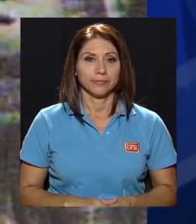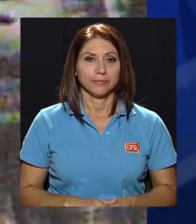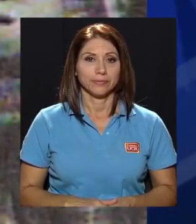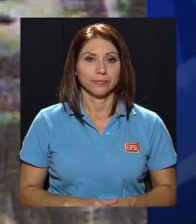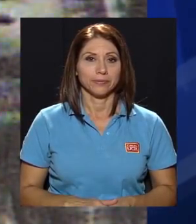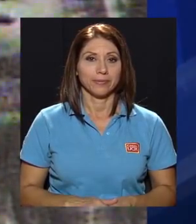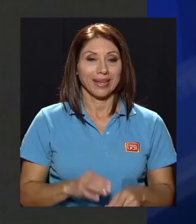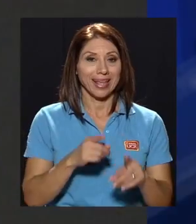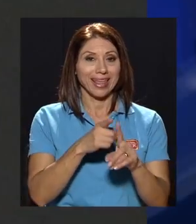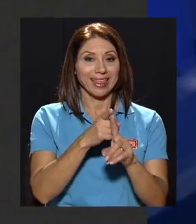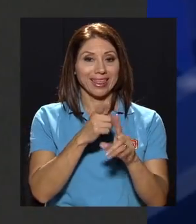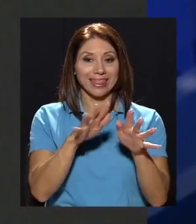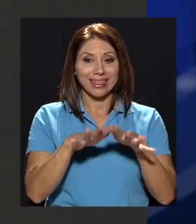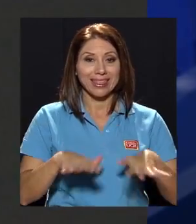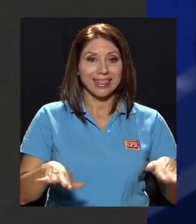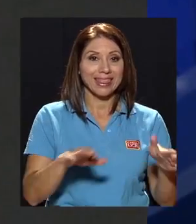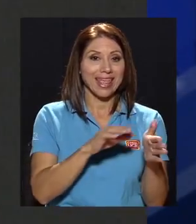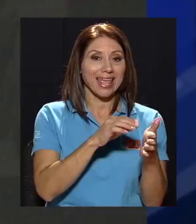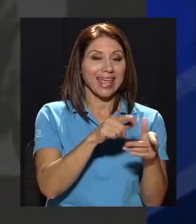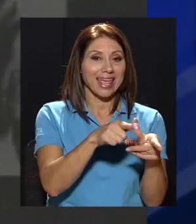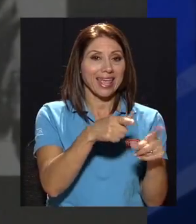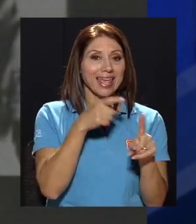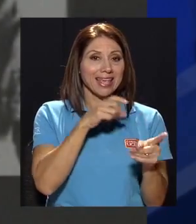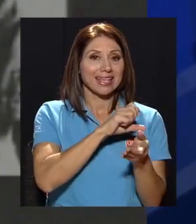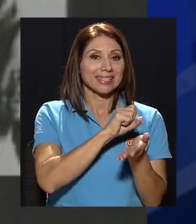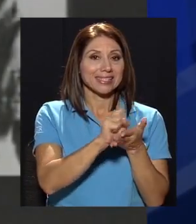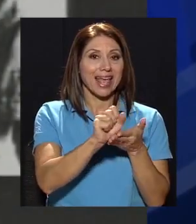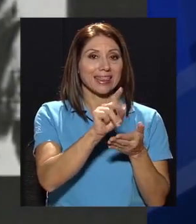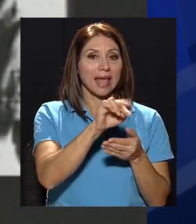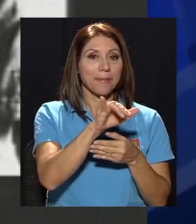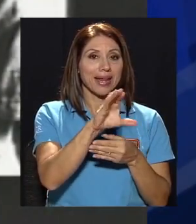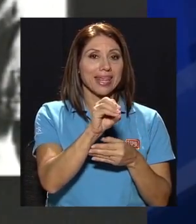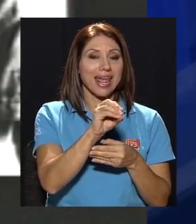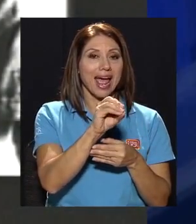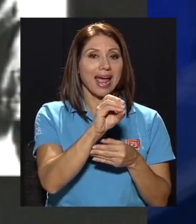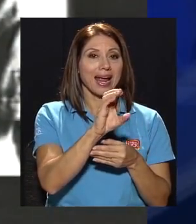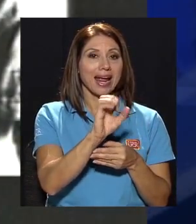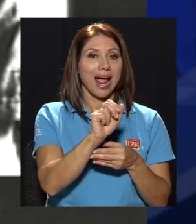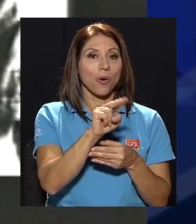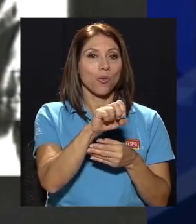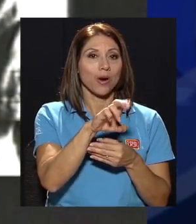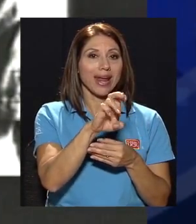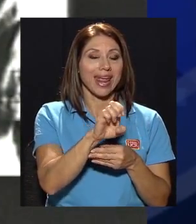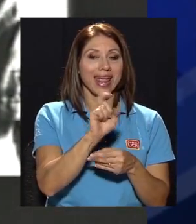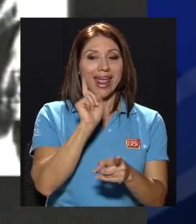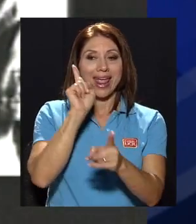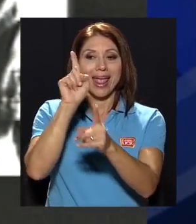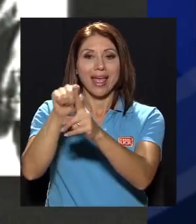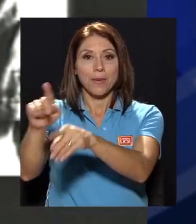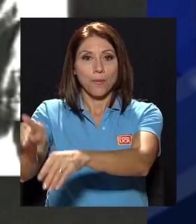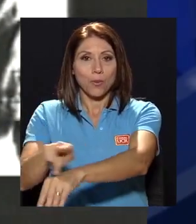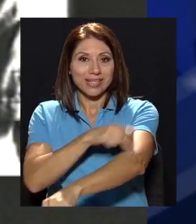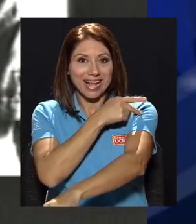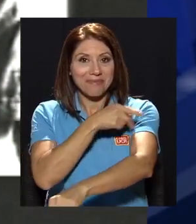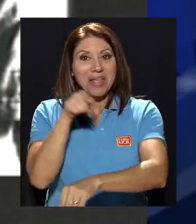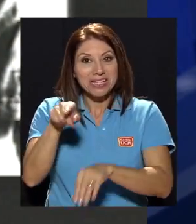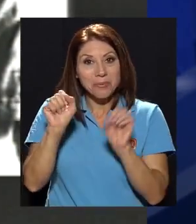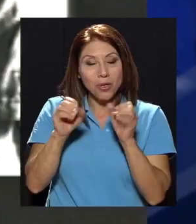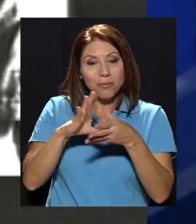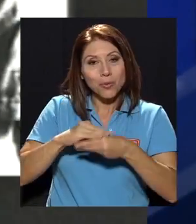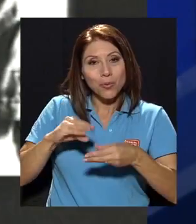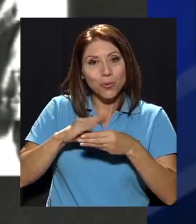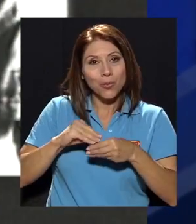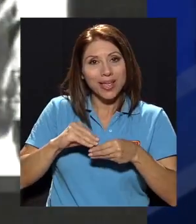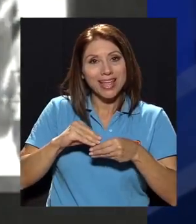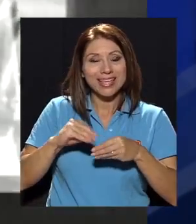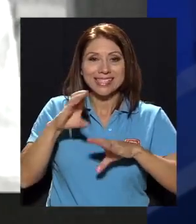De Santa María Cauqué a Puriscal. Así podríamos iniciar este breve relato de la vida del científico